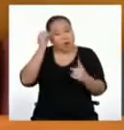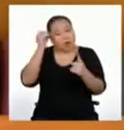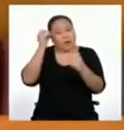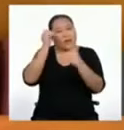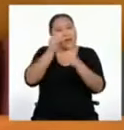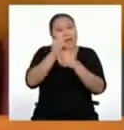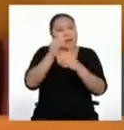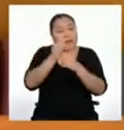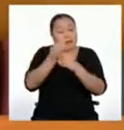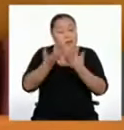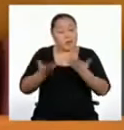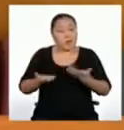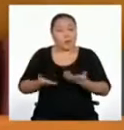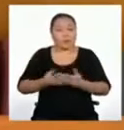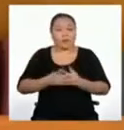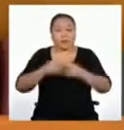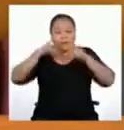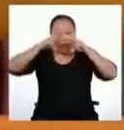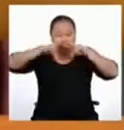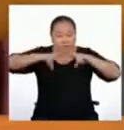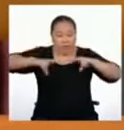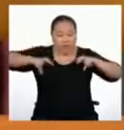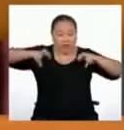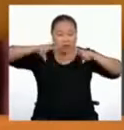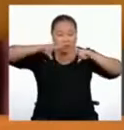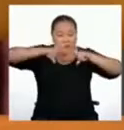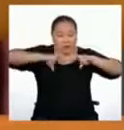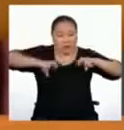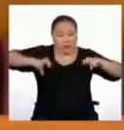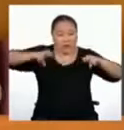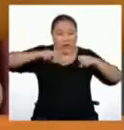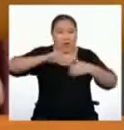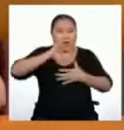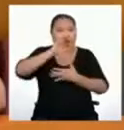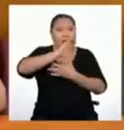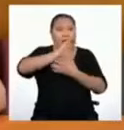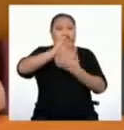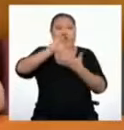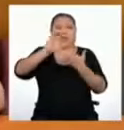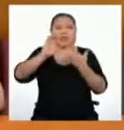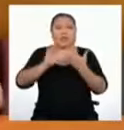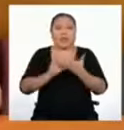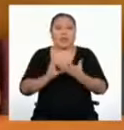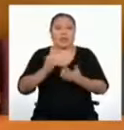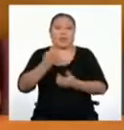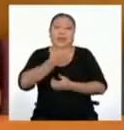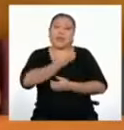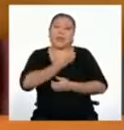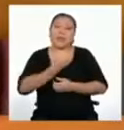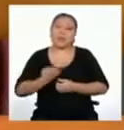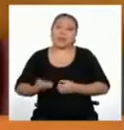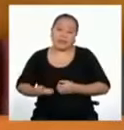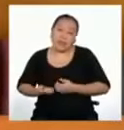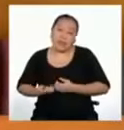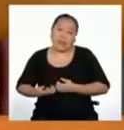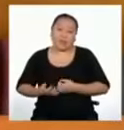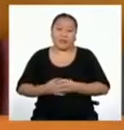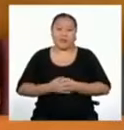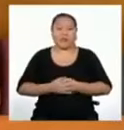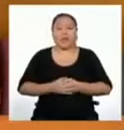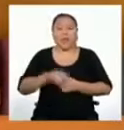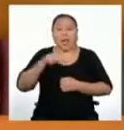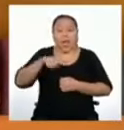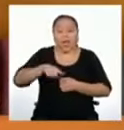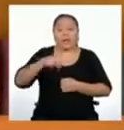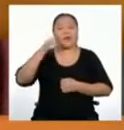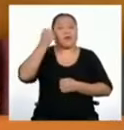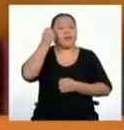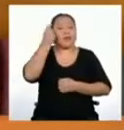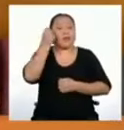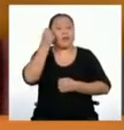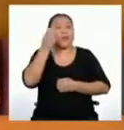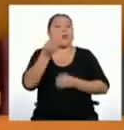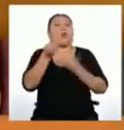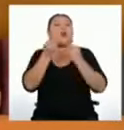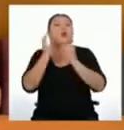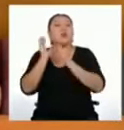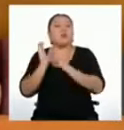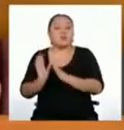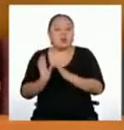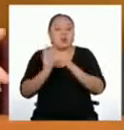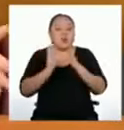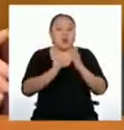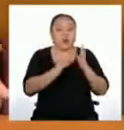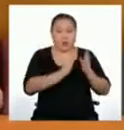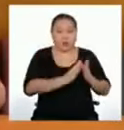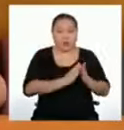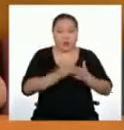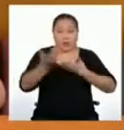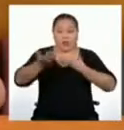propósito será analizar las características del Estado. Así podremos entender cómo está organizado